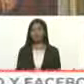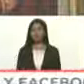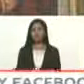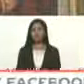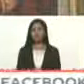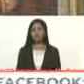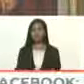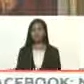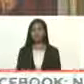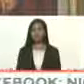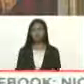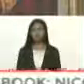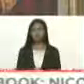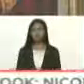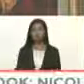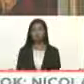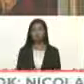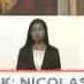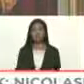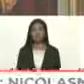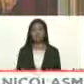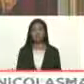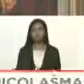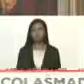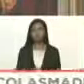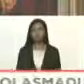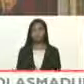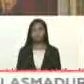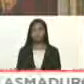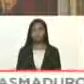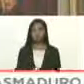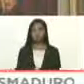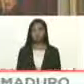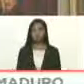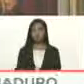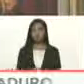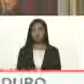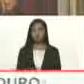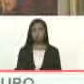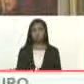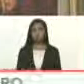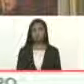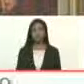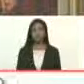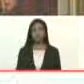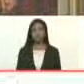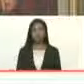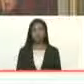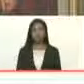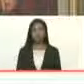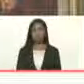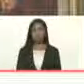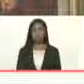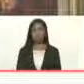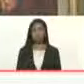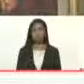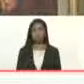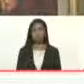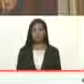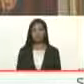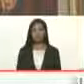sus propias vacunas, y así debe ser. Tenemos que llegar al momento en que toda nuestra capacidad industrial, que es bien